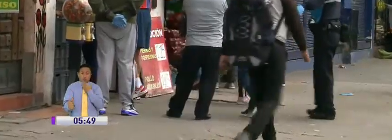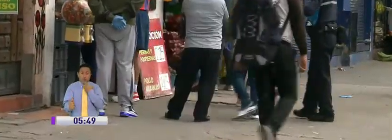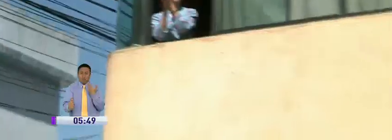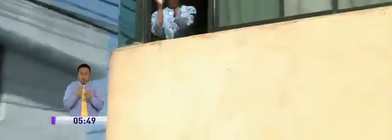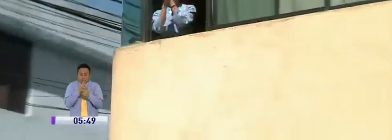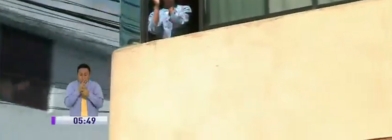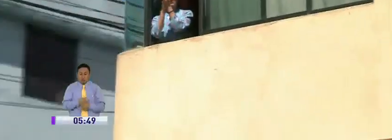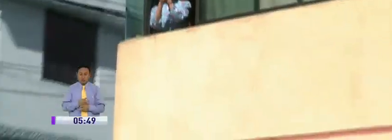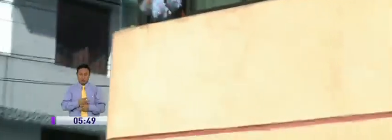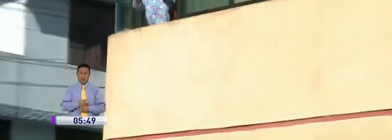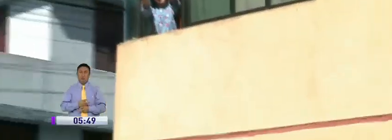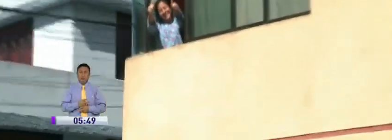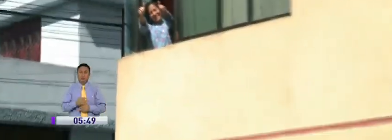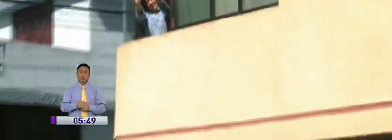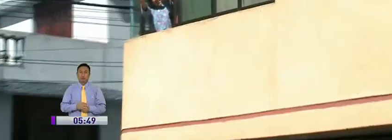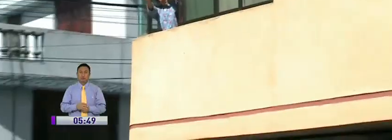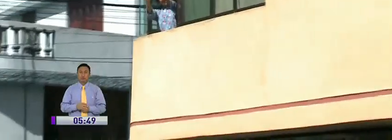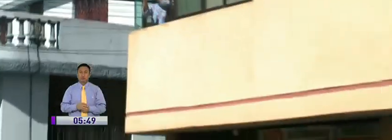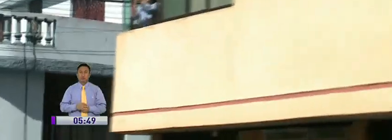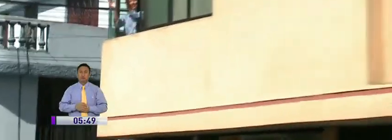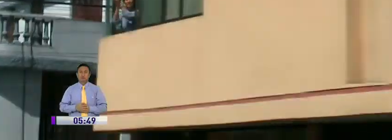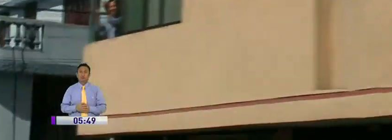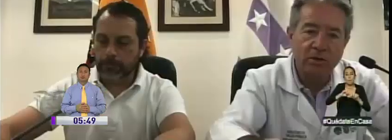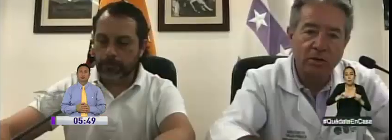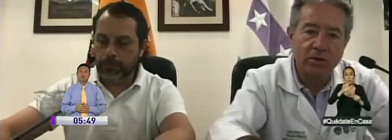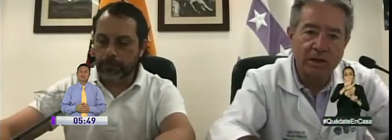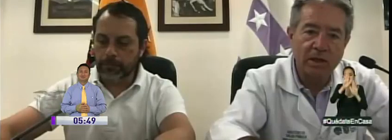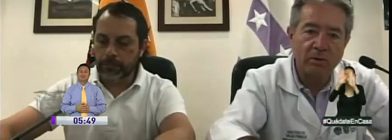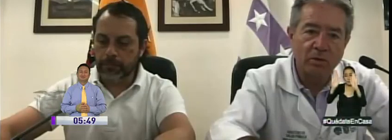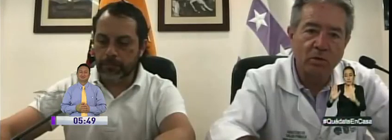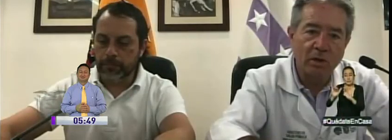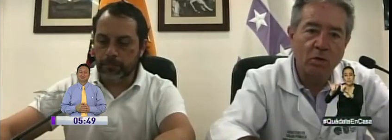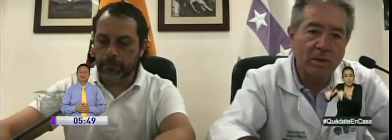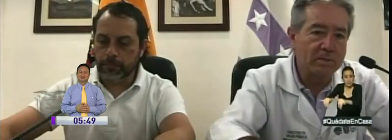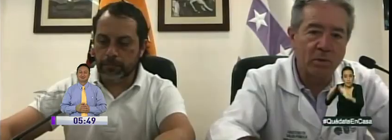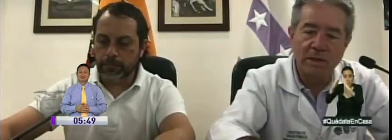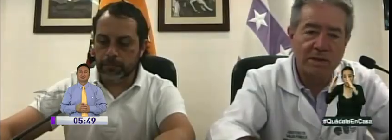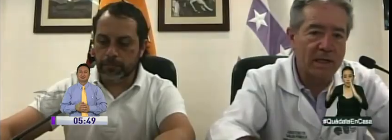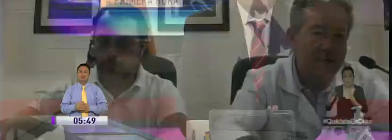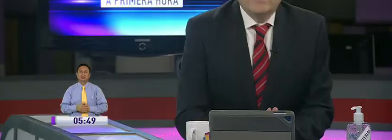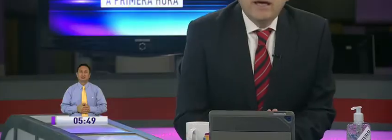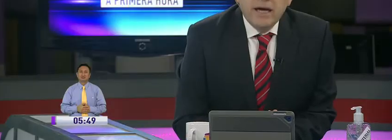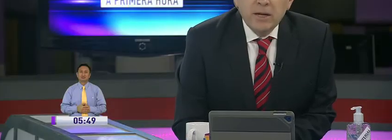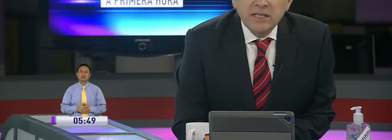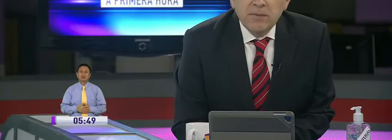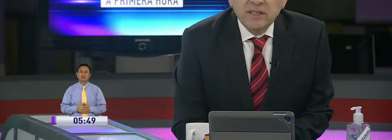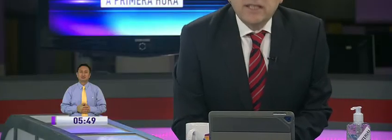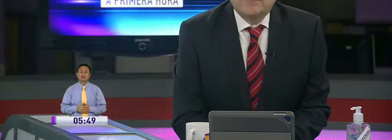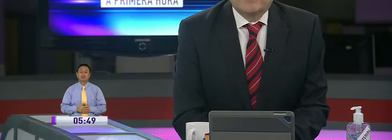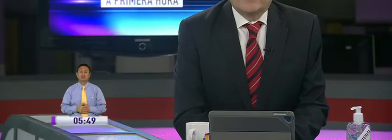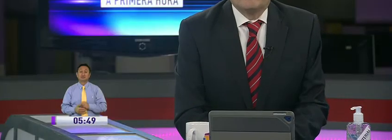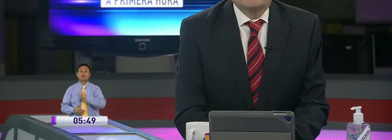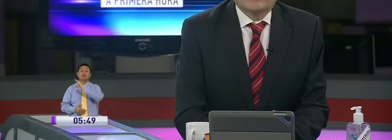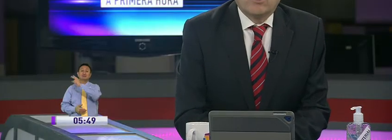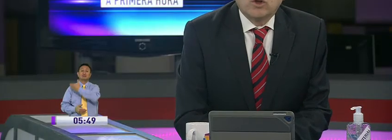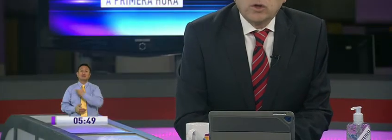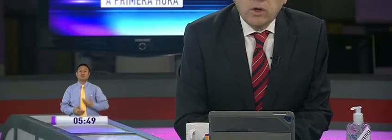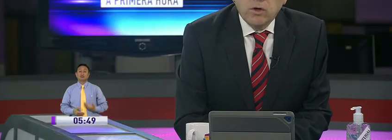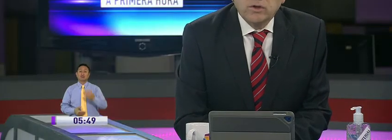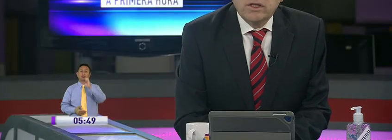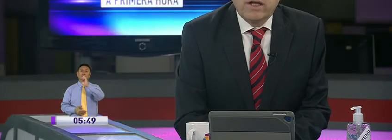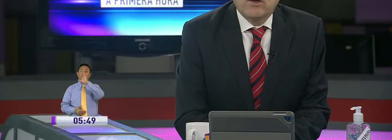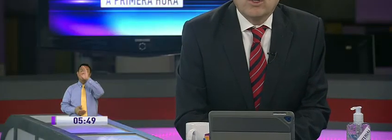de prevención para evitar contraer coronavirus, informó Valeria Navarro. El vicepresidente de la República,